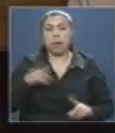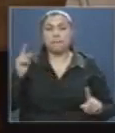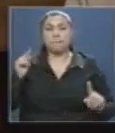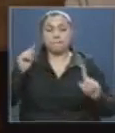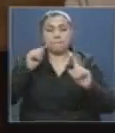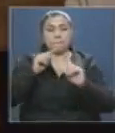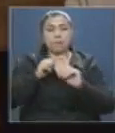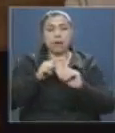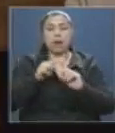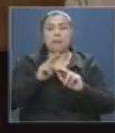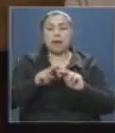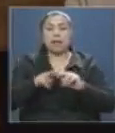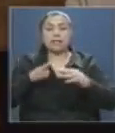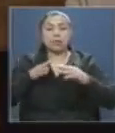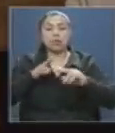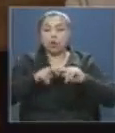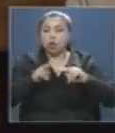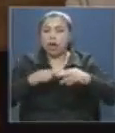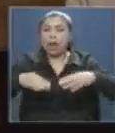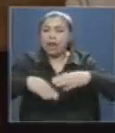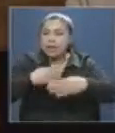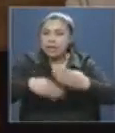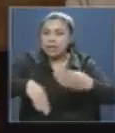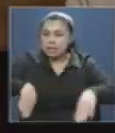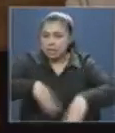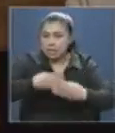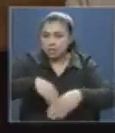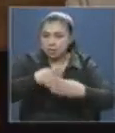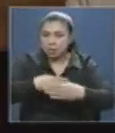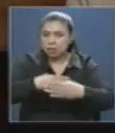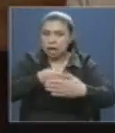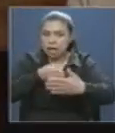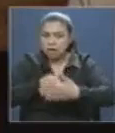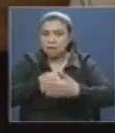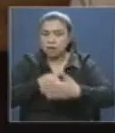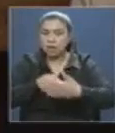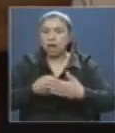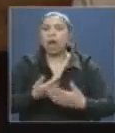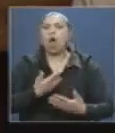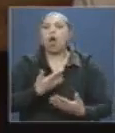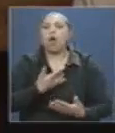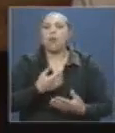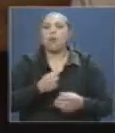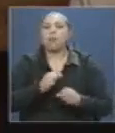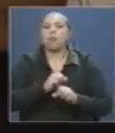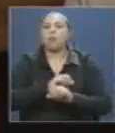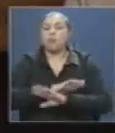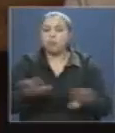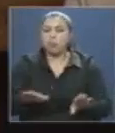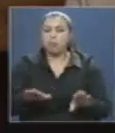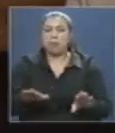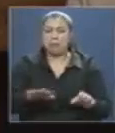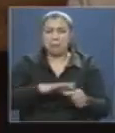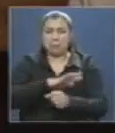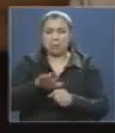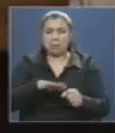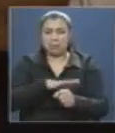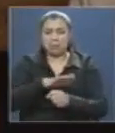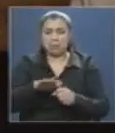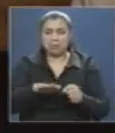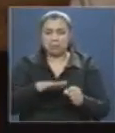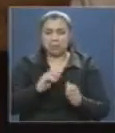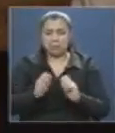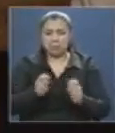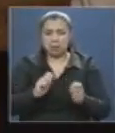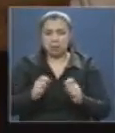de poner límite y poner freno a esto que puede terminar en situaciones muy peligrosas para la autonomía individual,